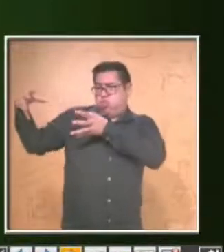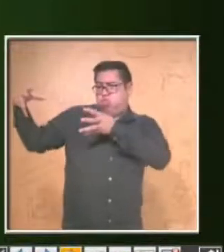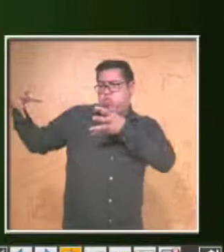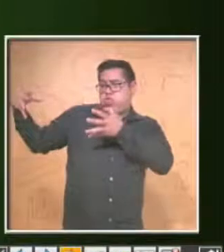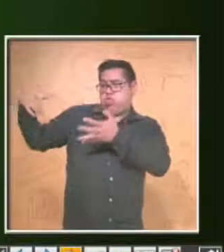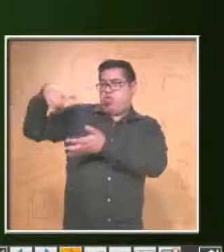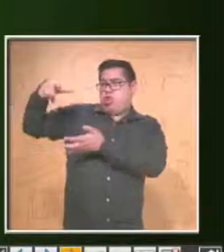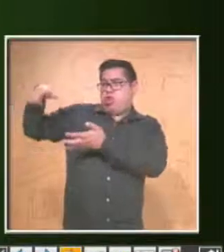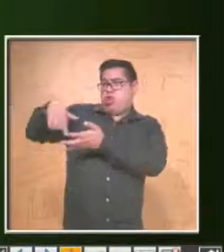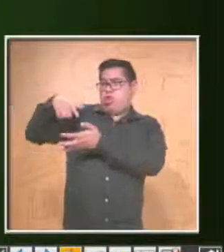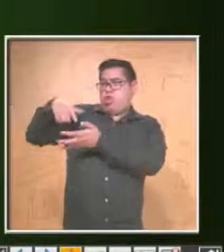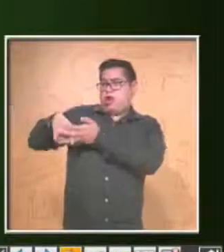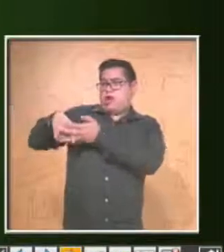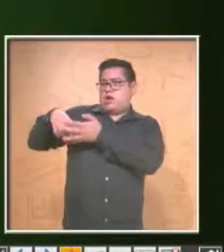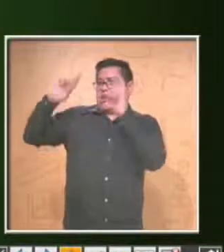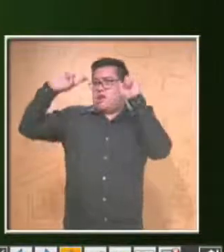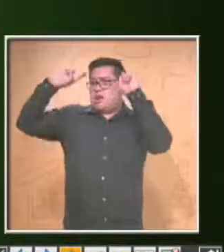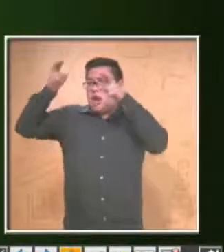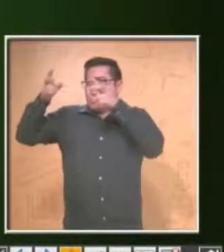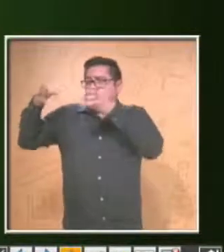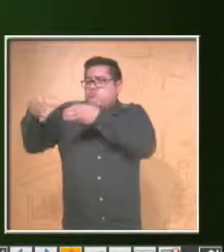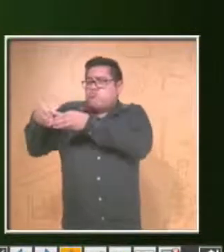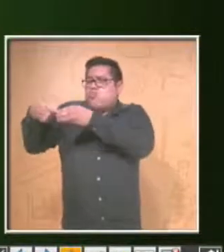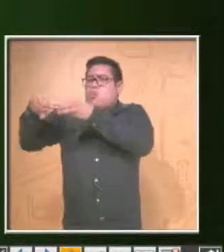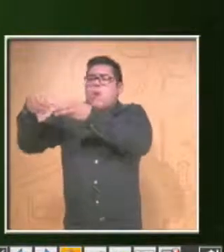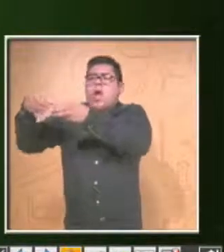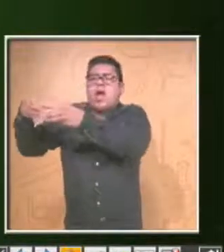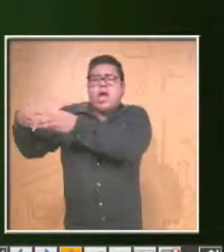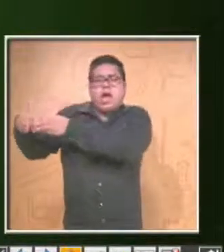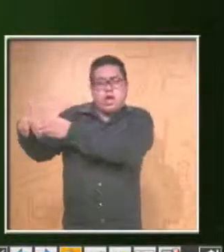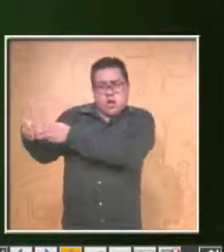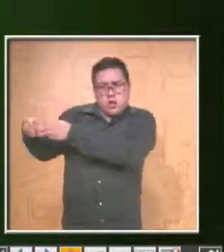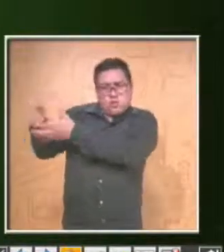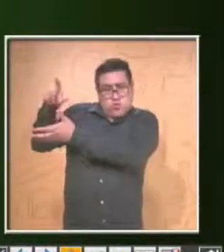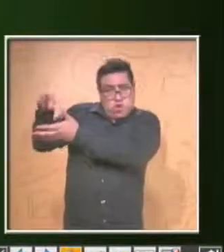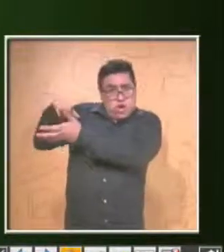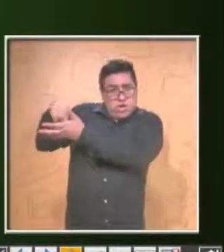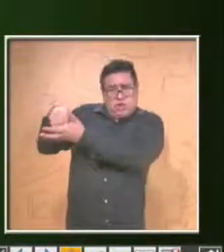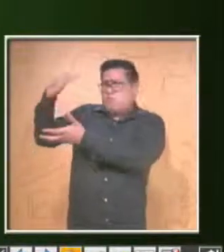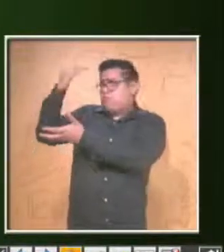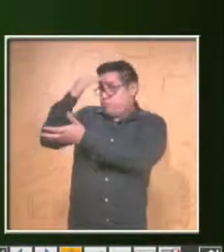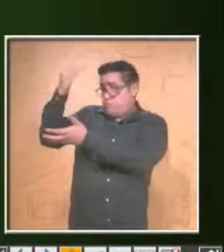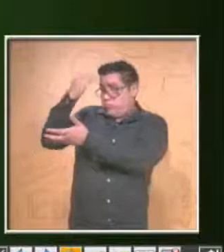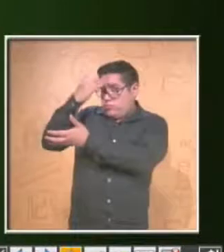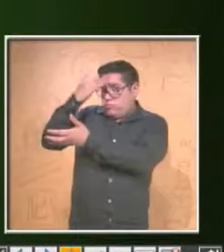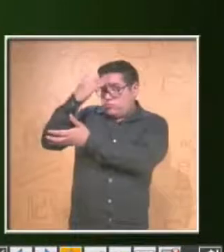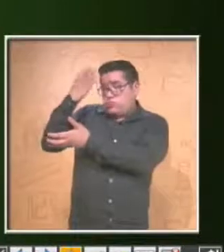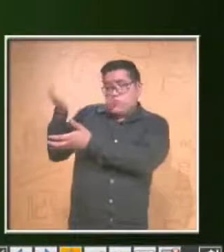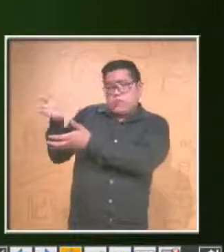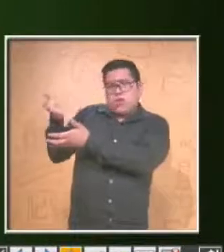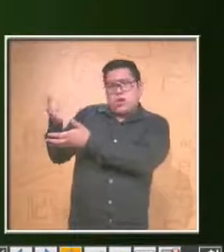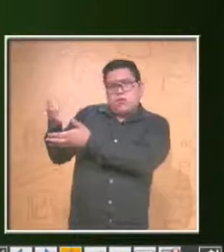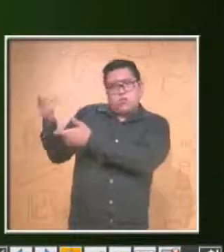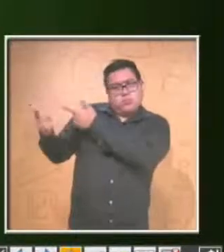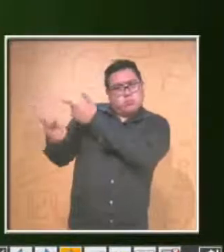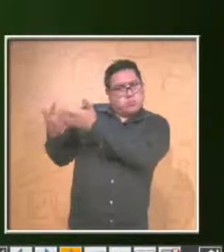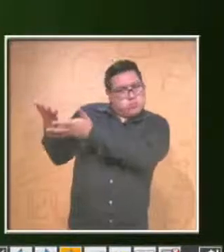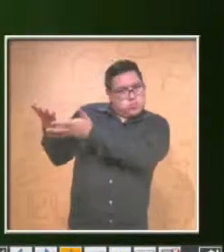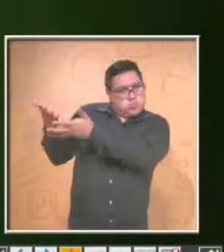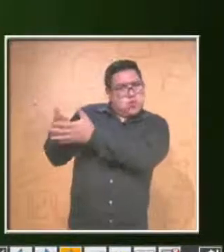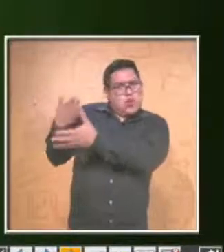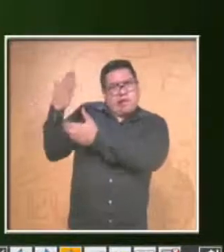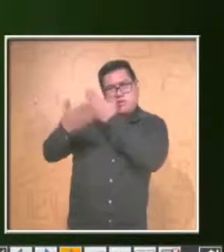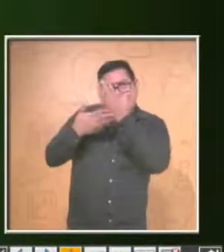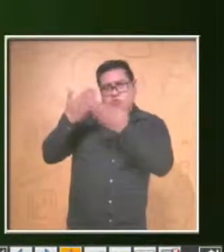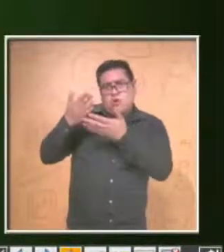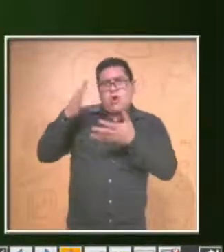aparecen pequeños reinos, pequeños espacios geográficos que vas a conocer más adelante con el estudio que